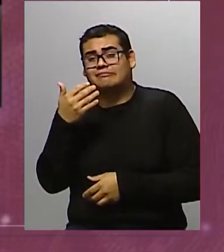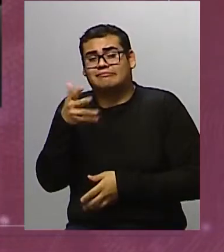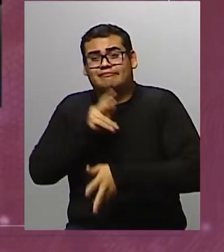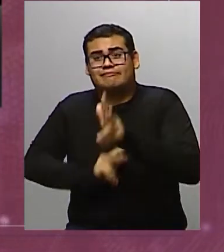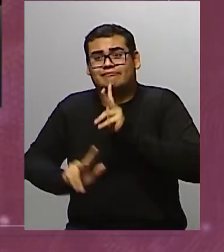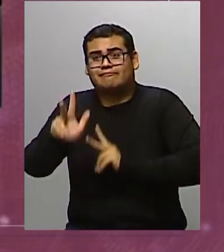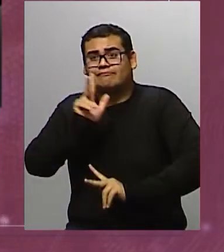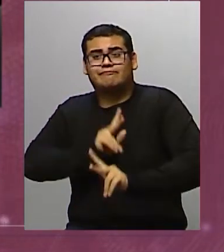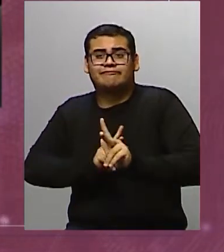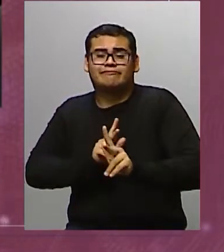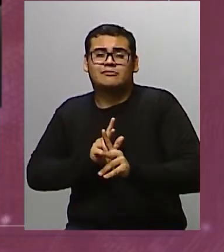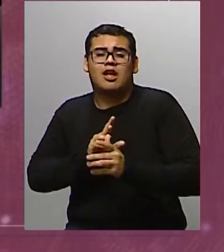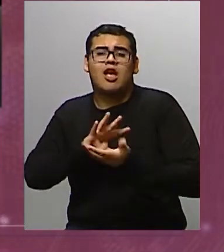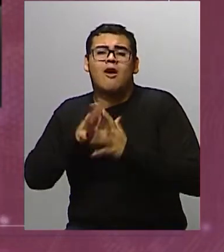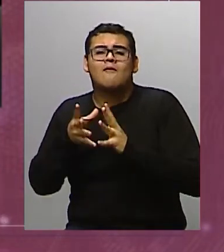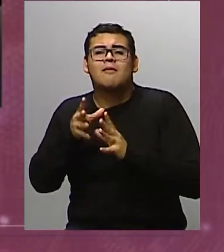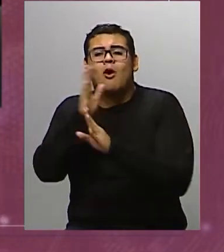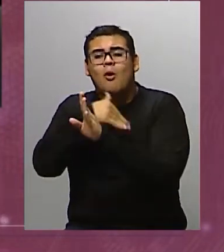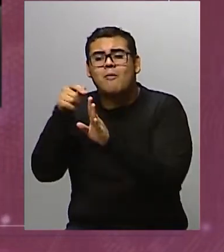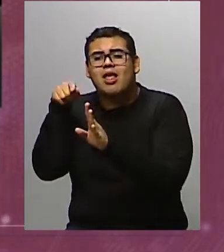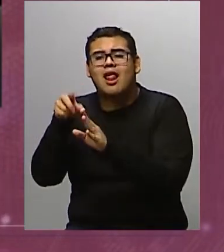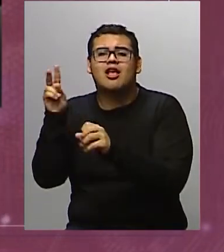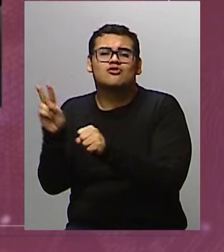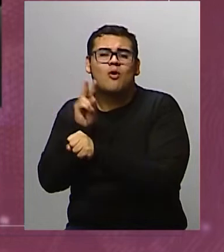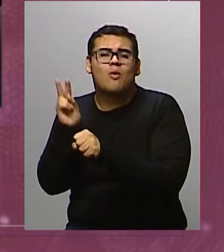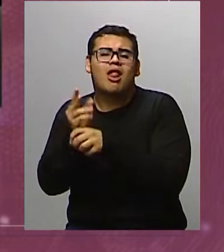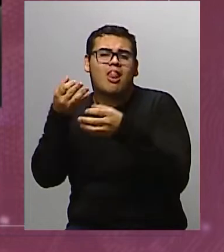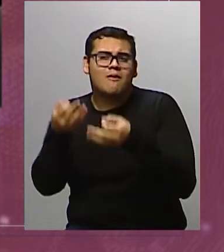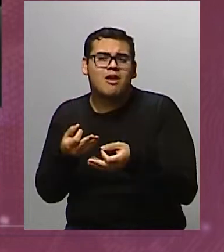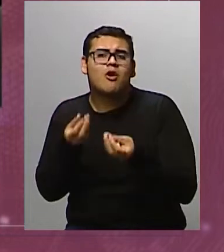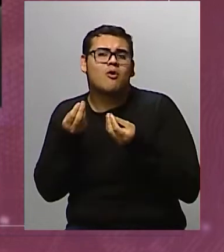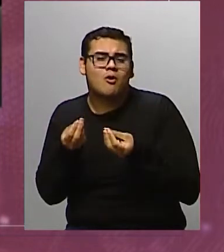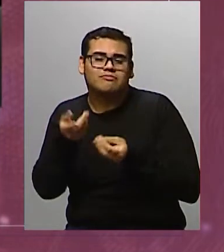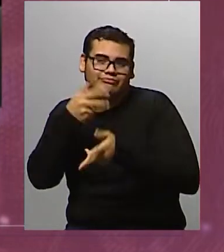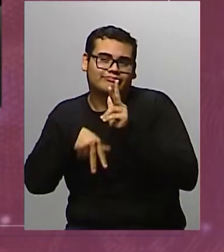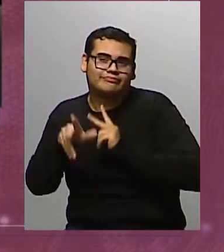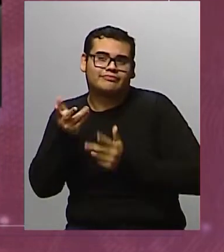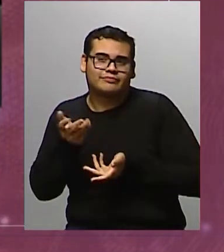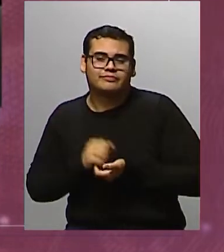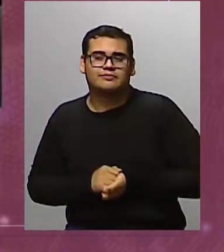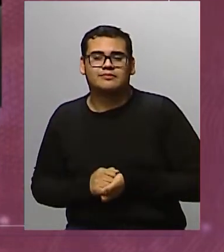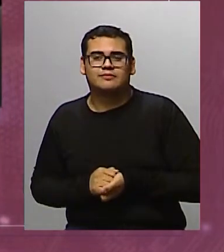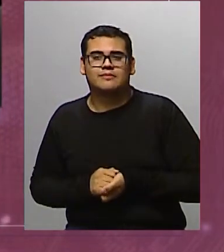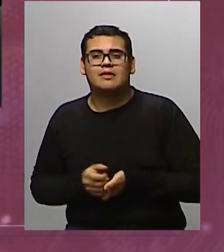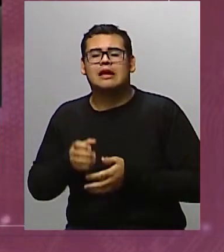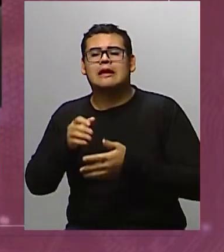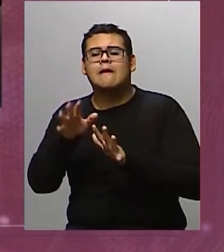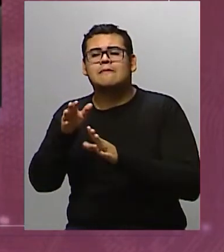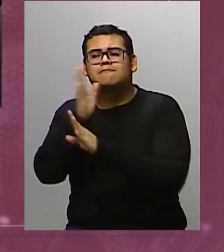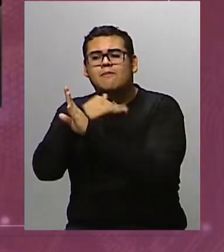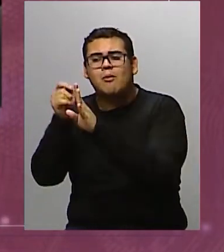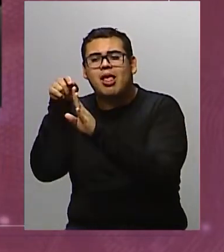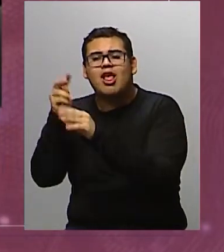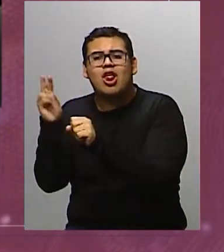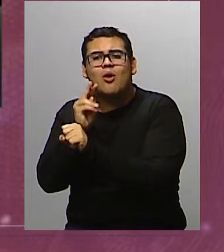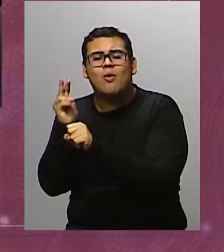poco la importancia es qué se tiene que hacer, cómo se vienen protegiendo estos humedales. Y ante esta necesidad de protegerlos, Eber, ¿cómo se podría